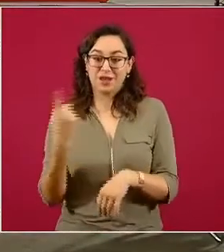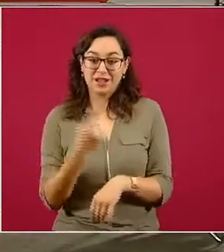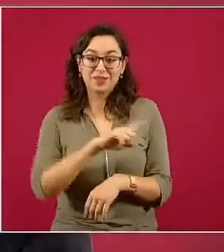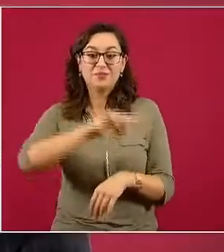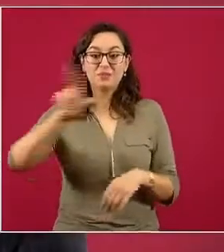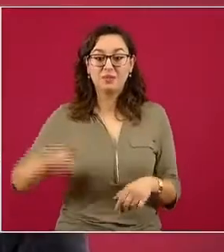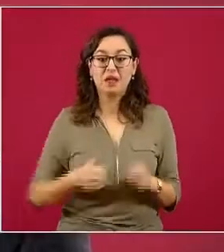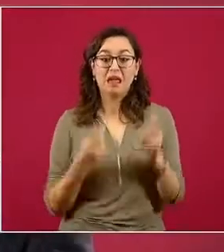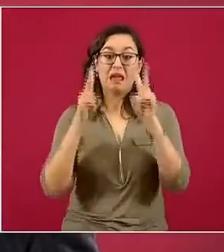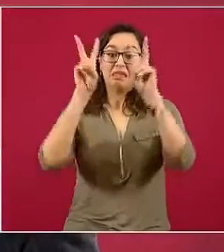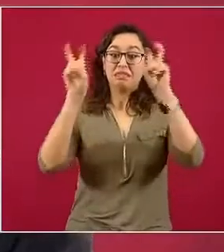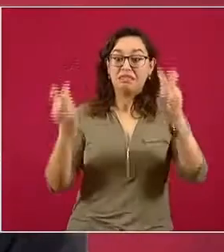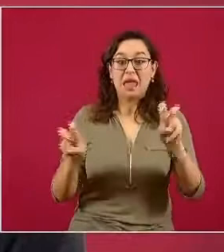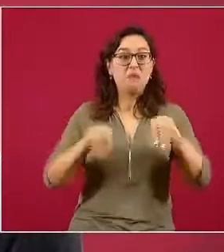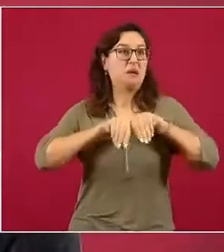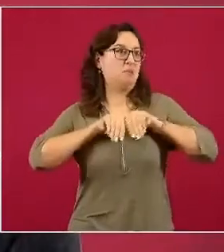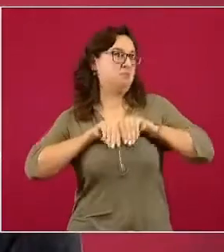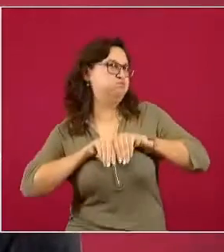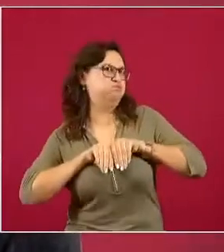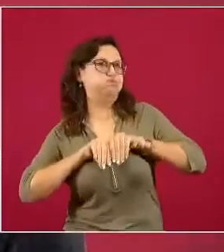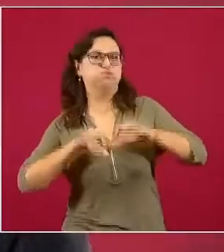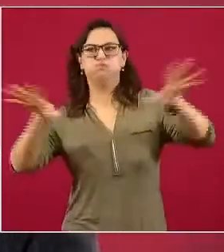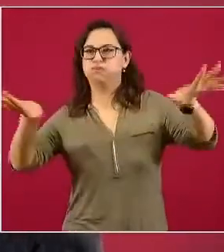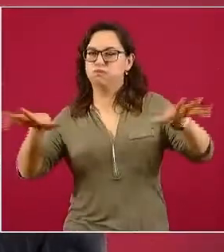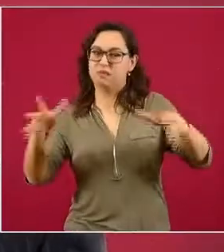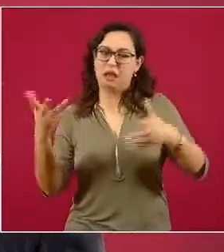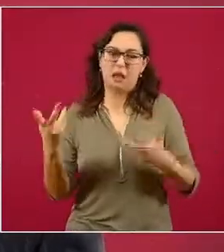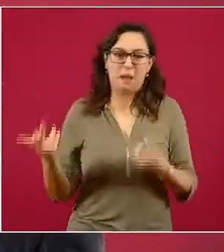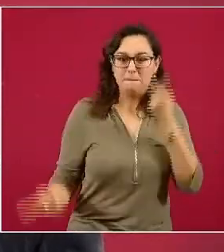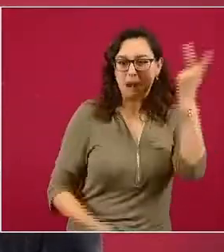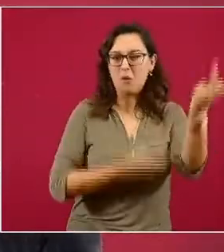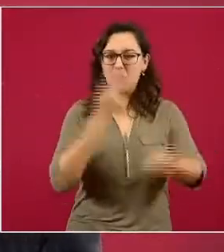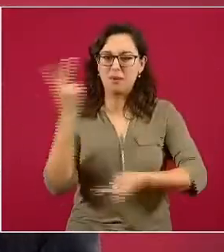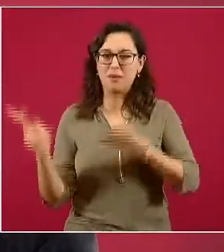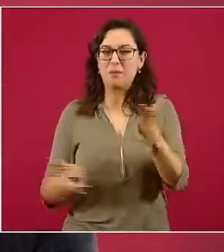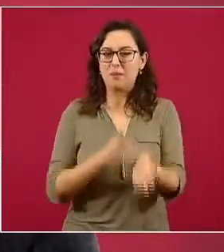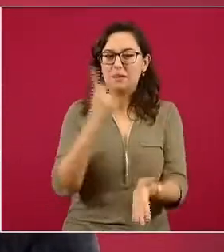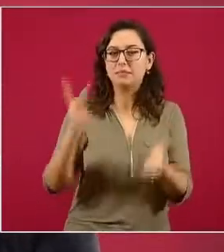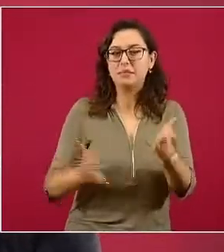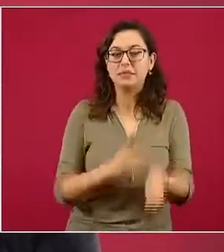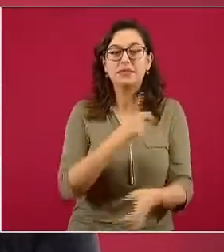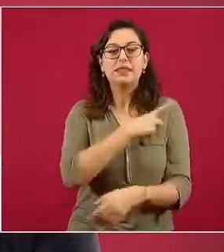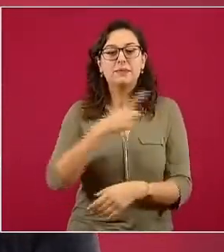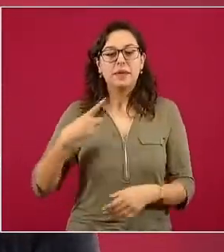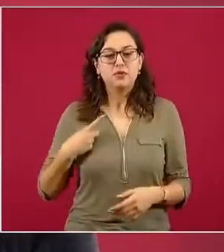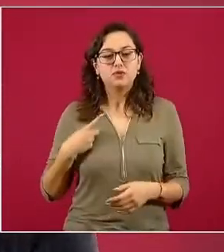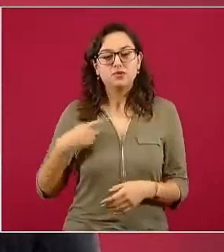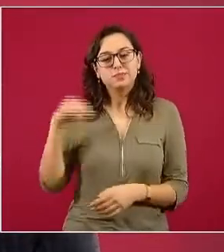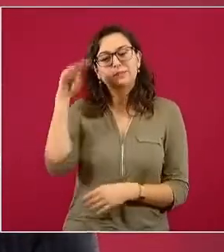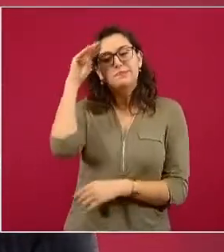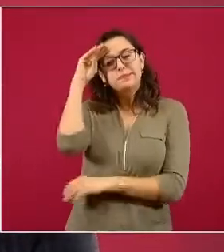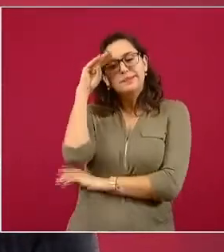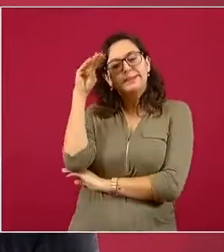en columnas, en preguntas repetidas. Pensemos lógicamente.